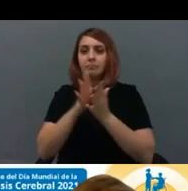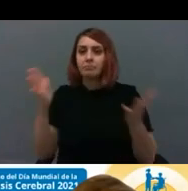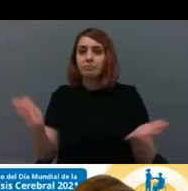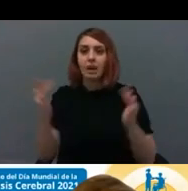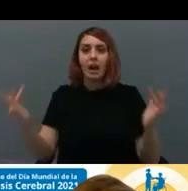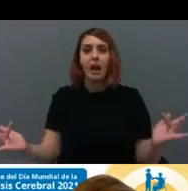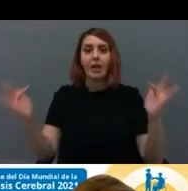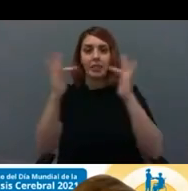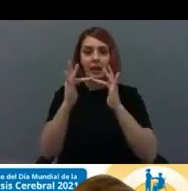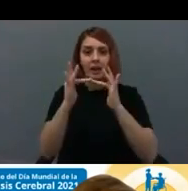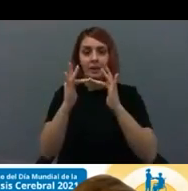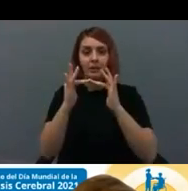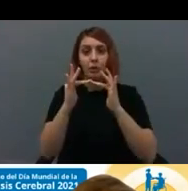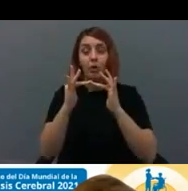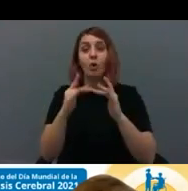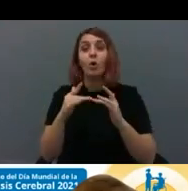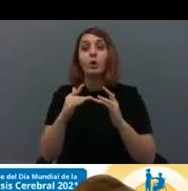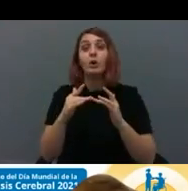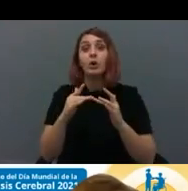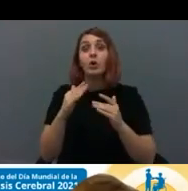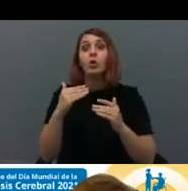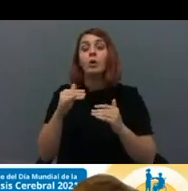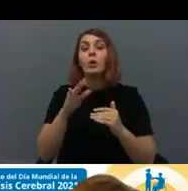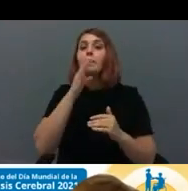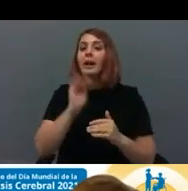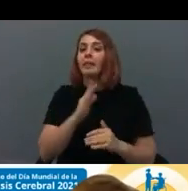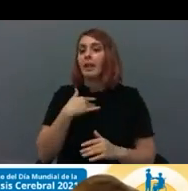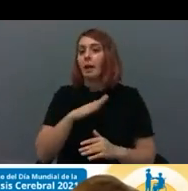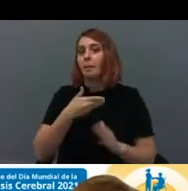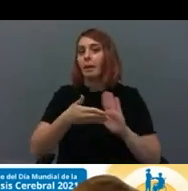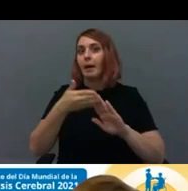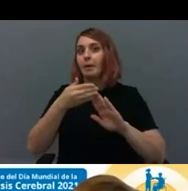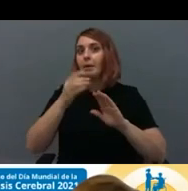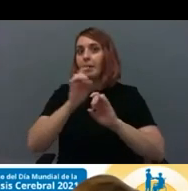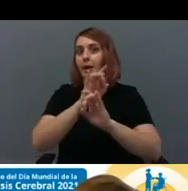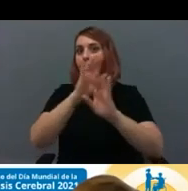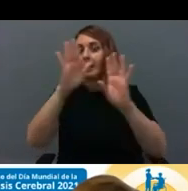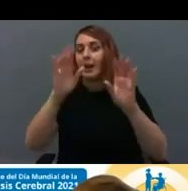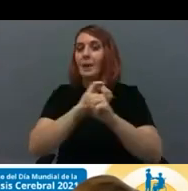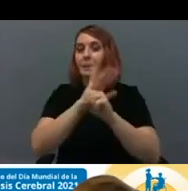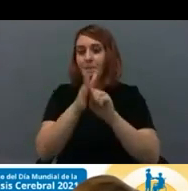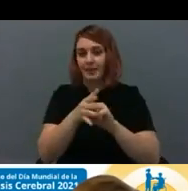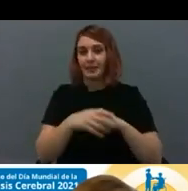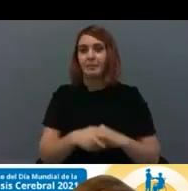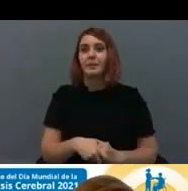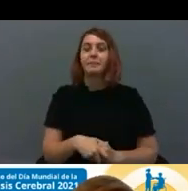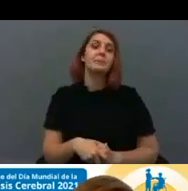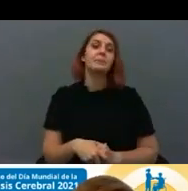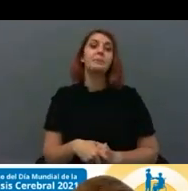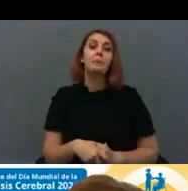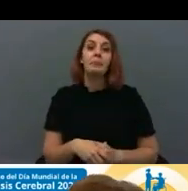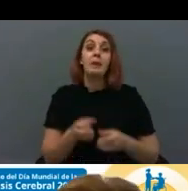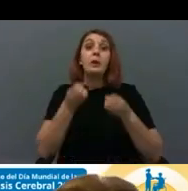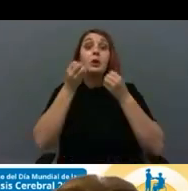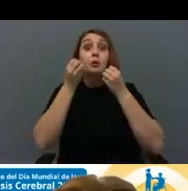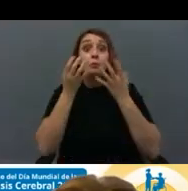acercamiento una vez que parece que vamos viendo la luz al final del túnel de la pandemia. Se despide. Entonces, bueno, pues